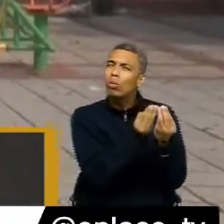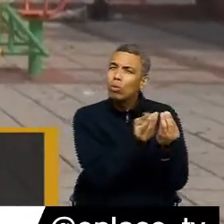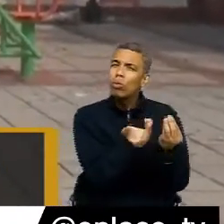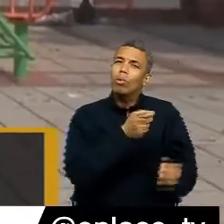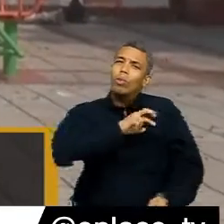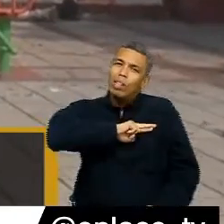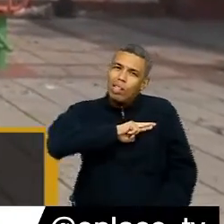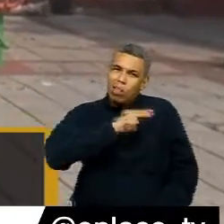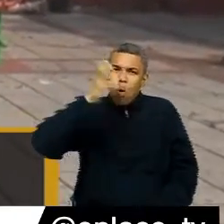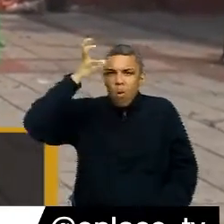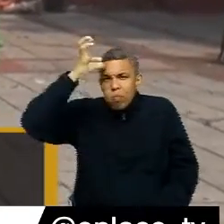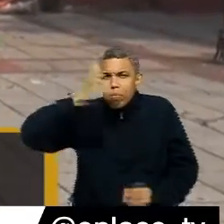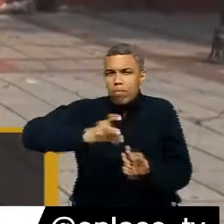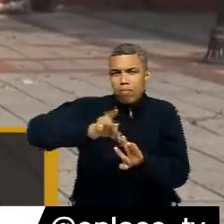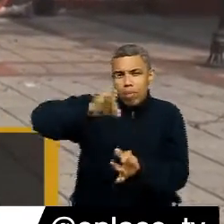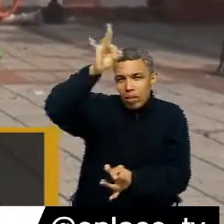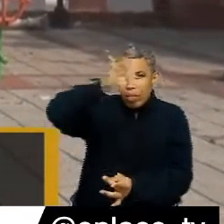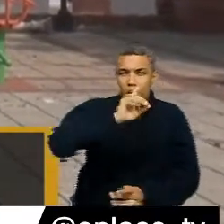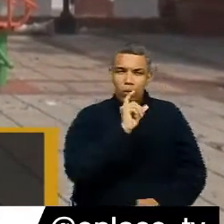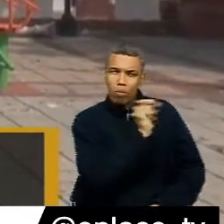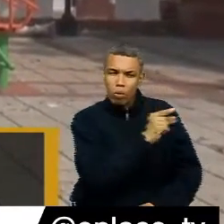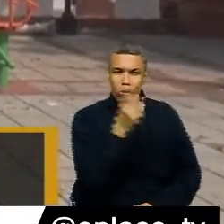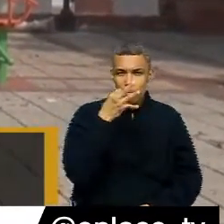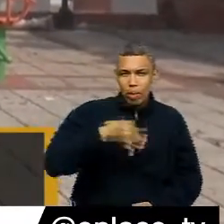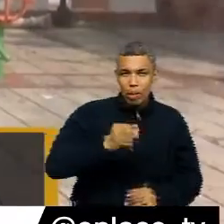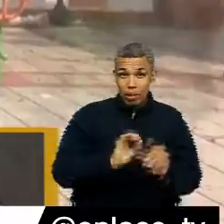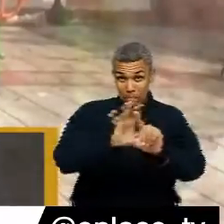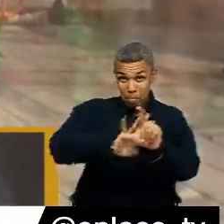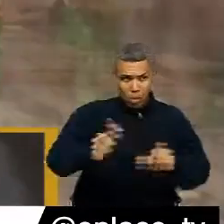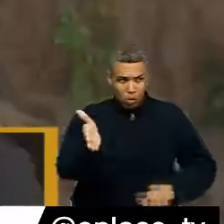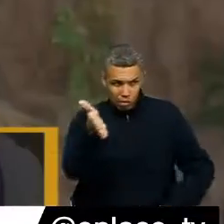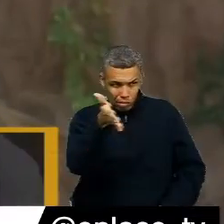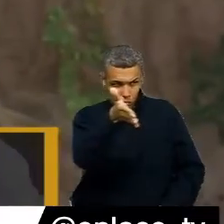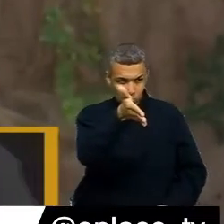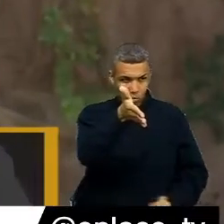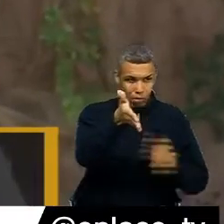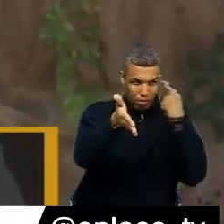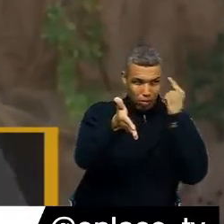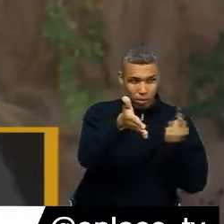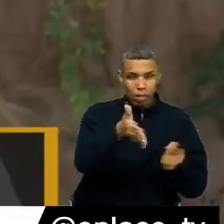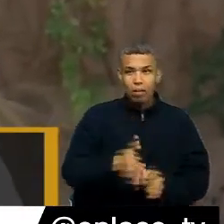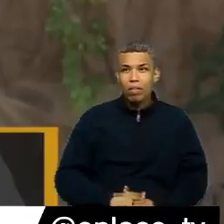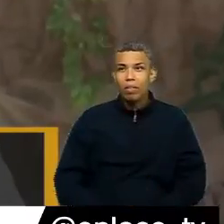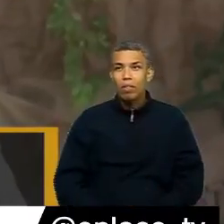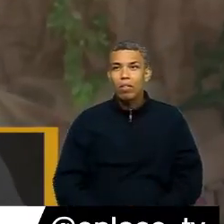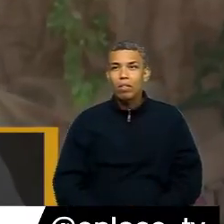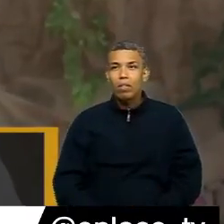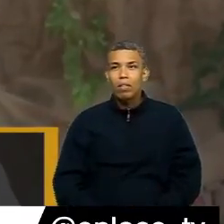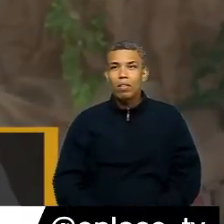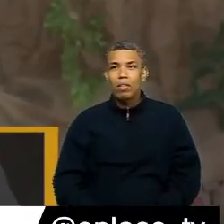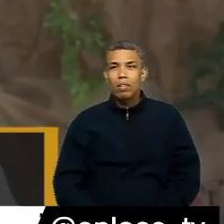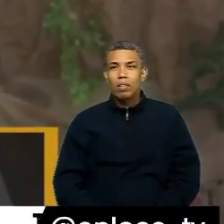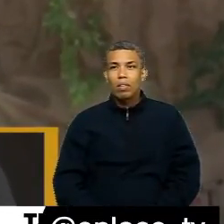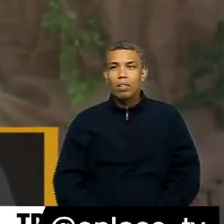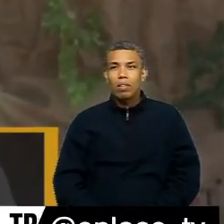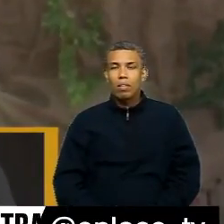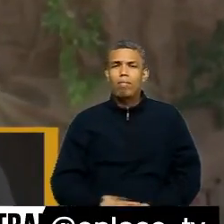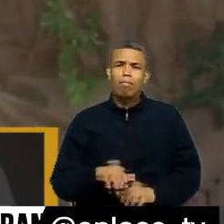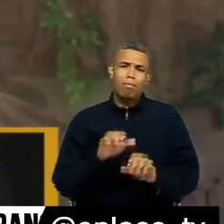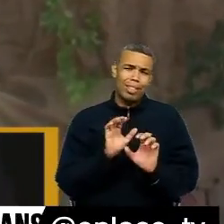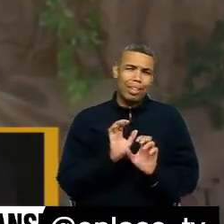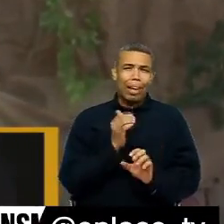piensan ellos de este video que fue grabado aquí en el Parque Santander. Esto fue lo que nos dijeron. Yo pienso que en primer lugar toca buscar cualquier explicación lógica que